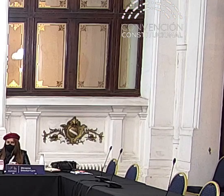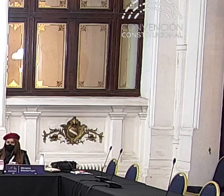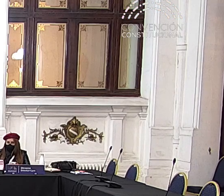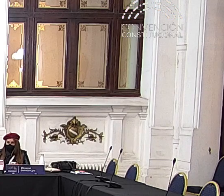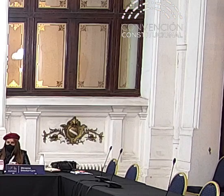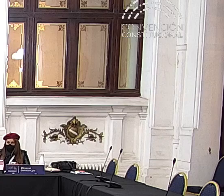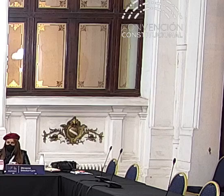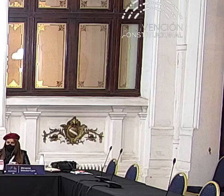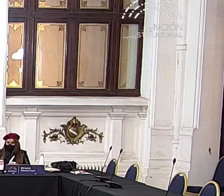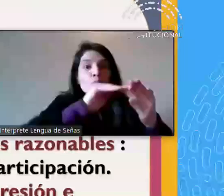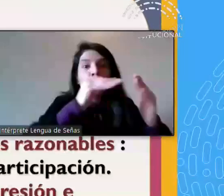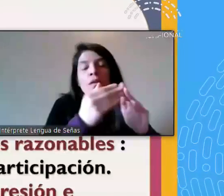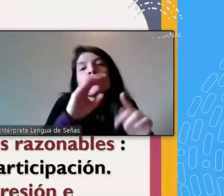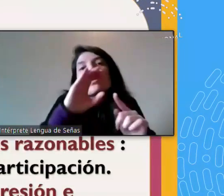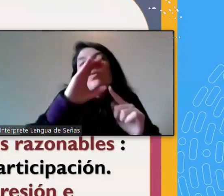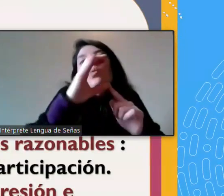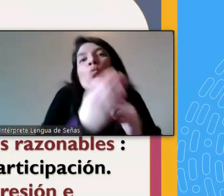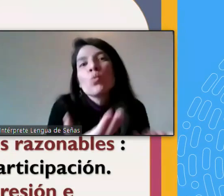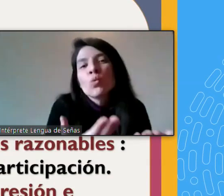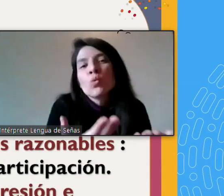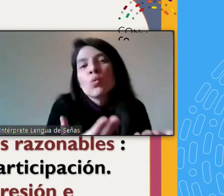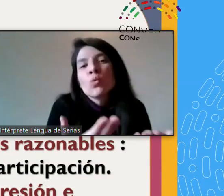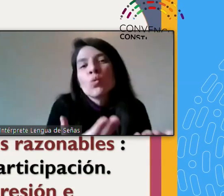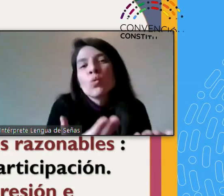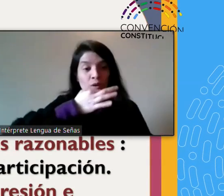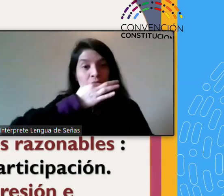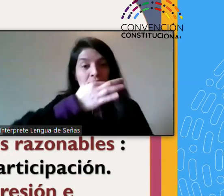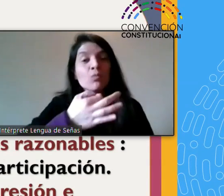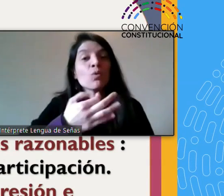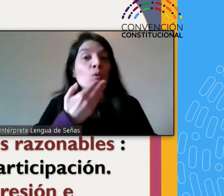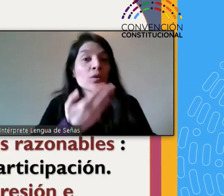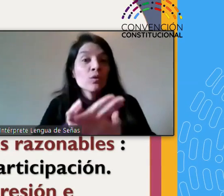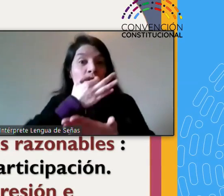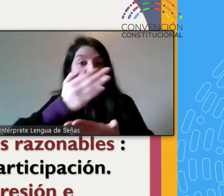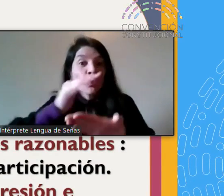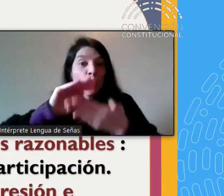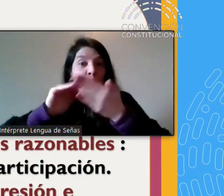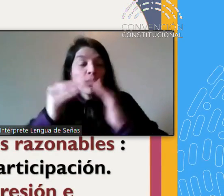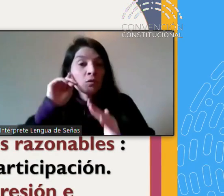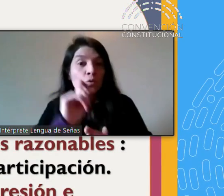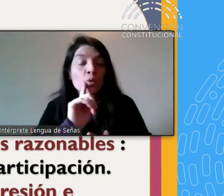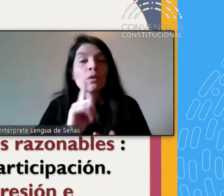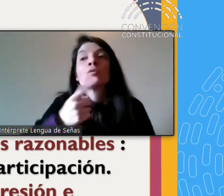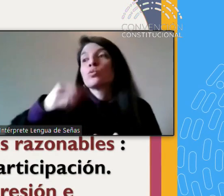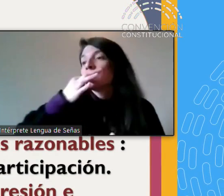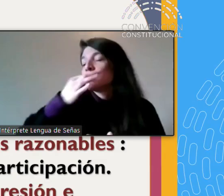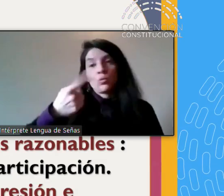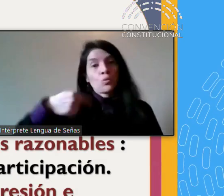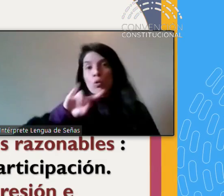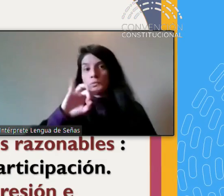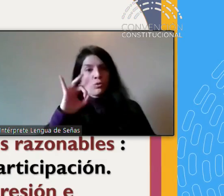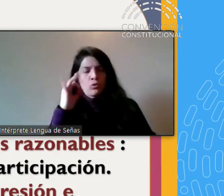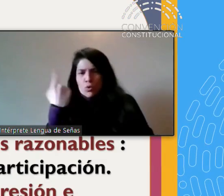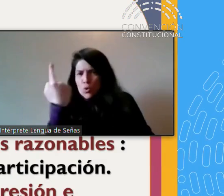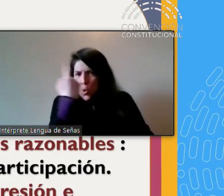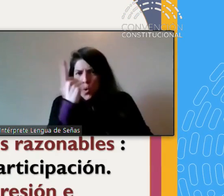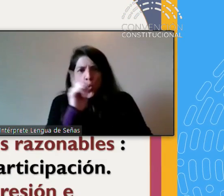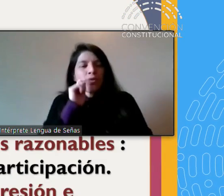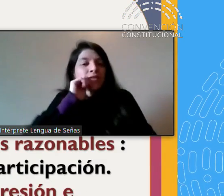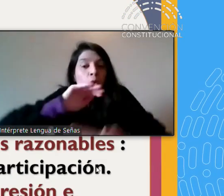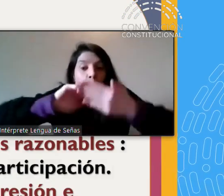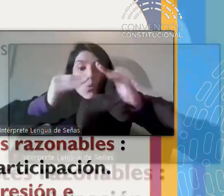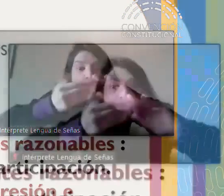una cultura. Por eso nosotros decimos, cuando hablamos de comunidad sorda, no estamos solos, somos una comunidad completa a la que